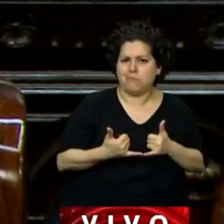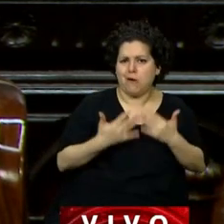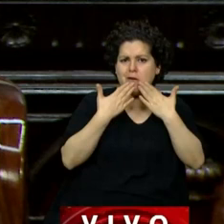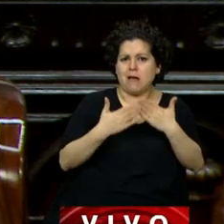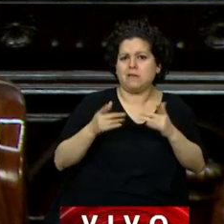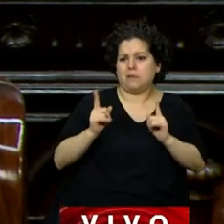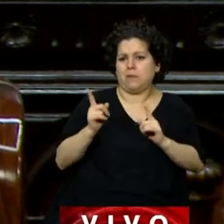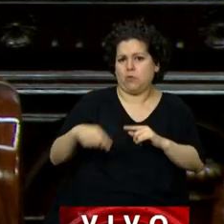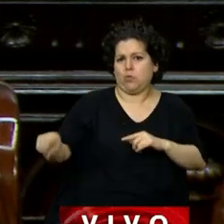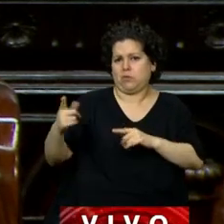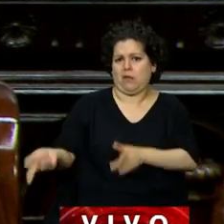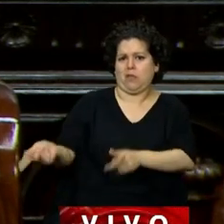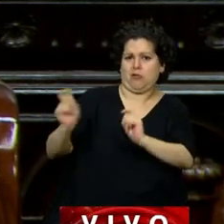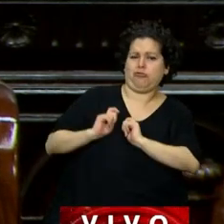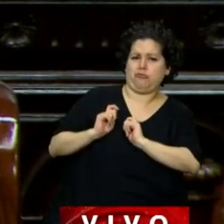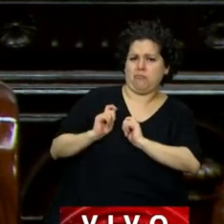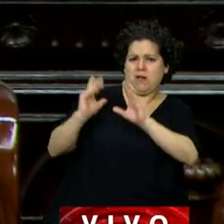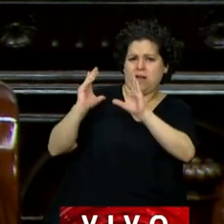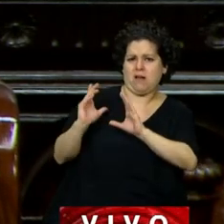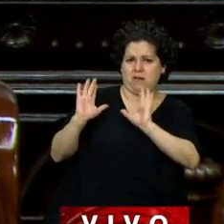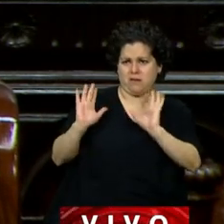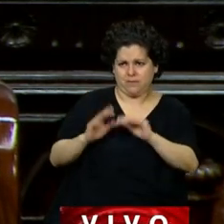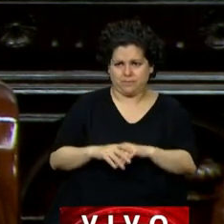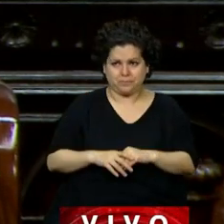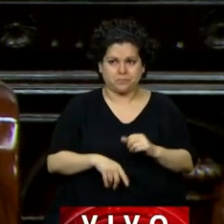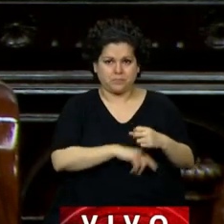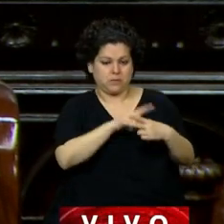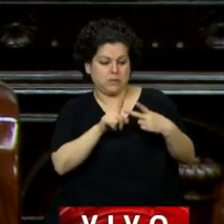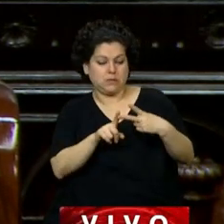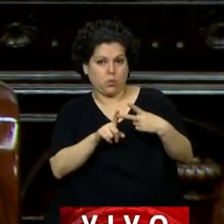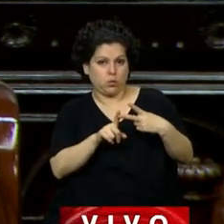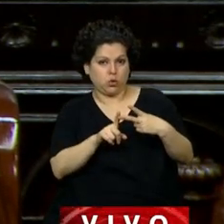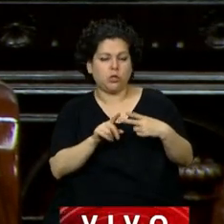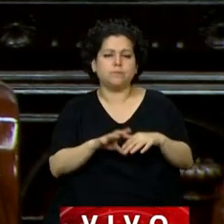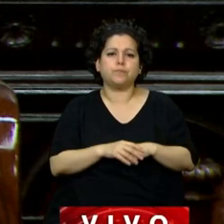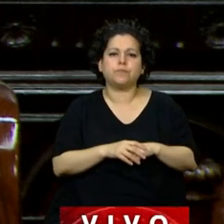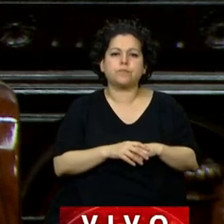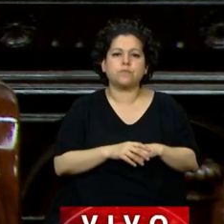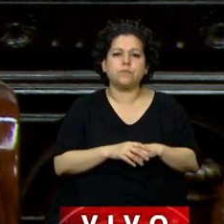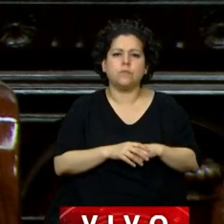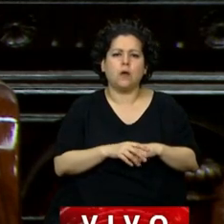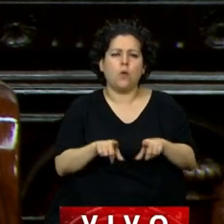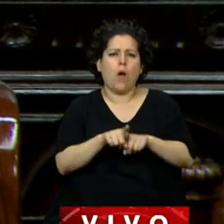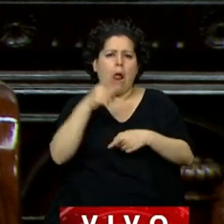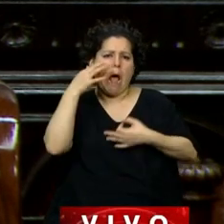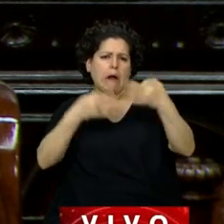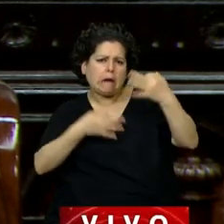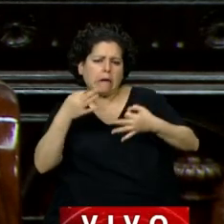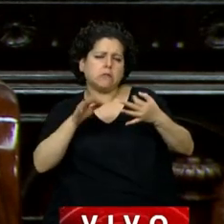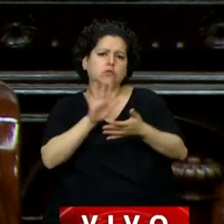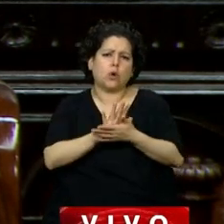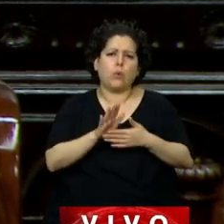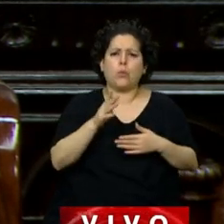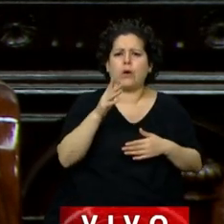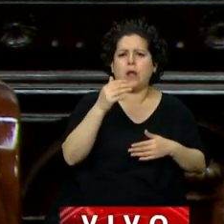ustedes nos dejaron. Primero eso. Segundo, no voy a hacer consideraciones, análisis en función de las